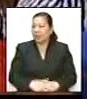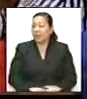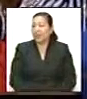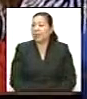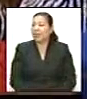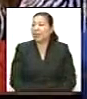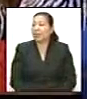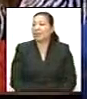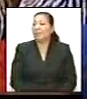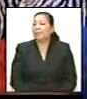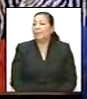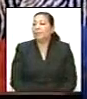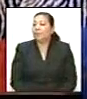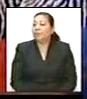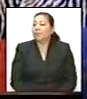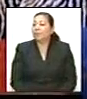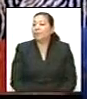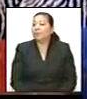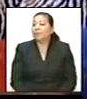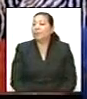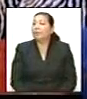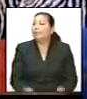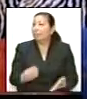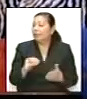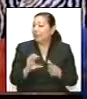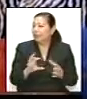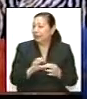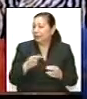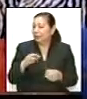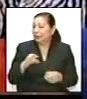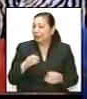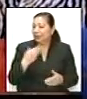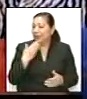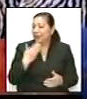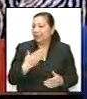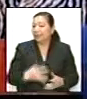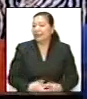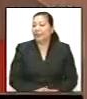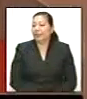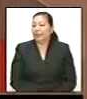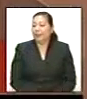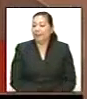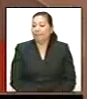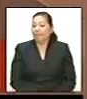en la cumbre de presidentes de Alianza del Pacífico. Gracias.